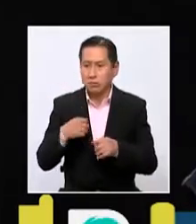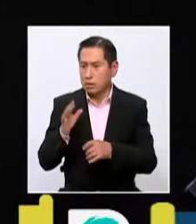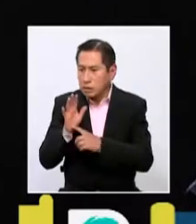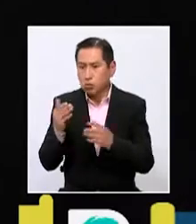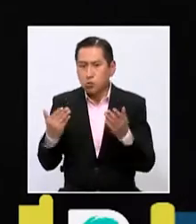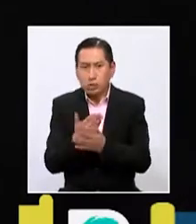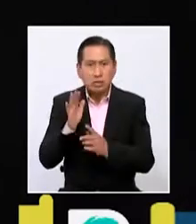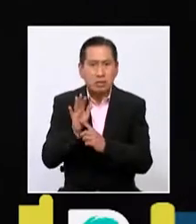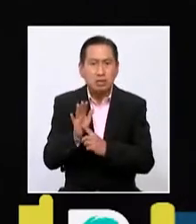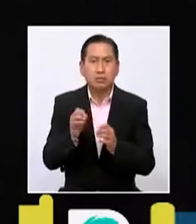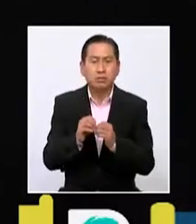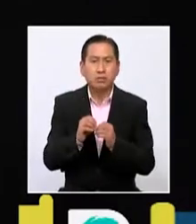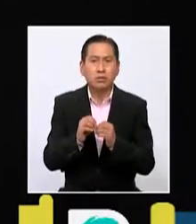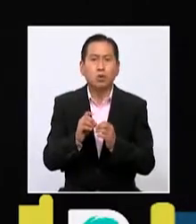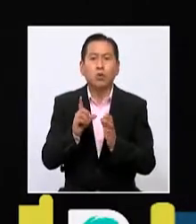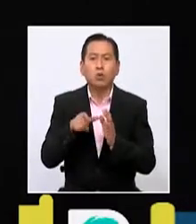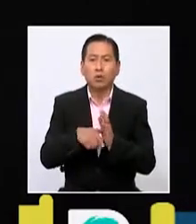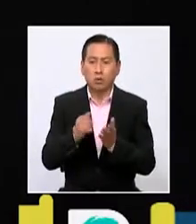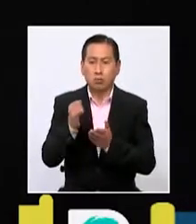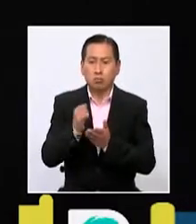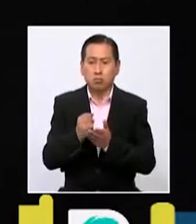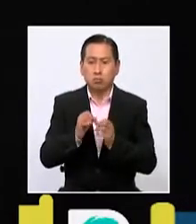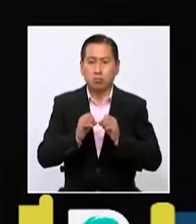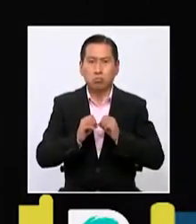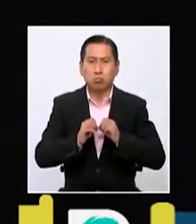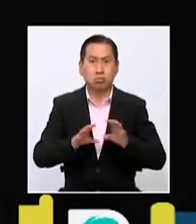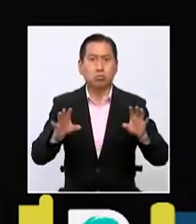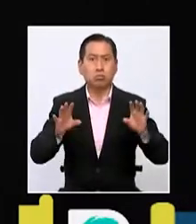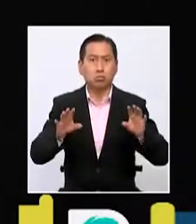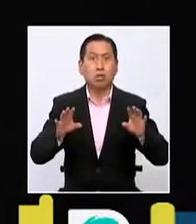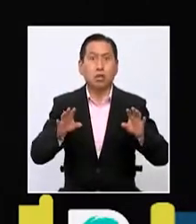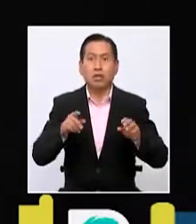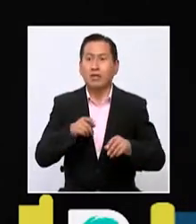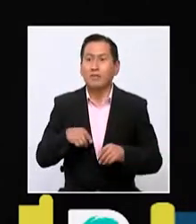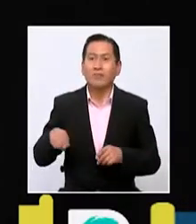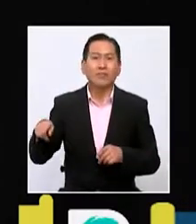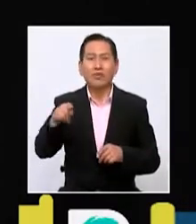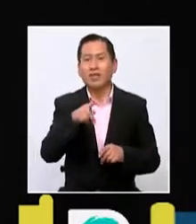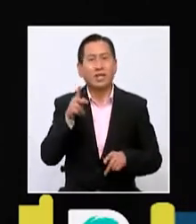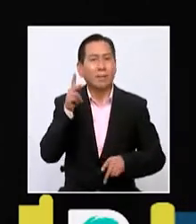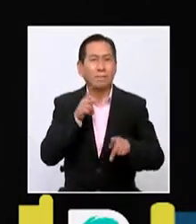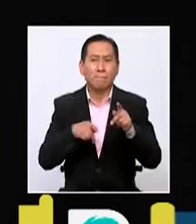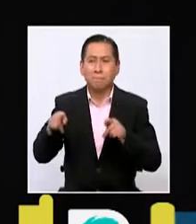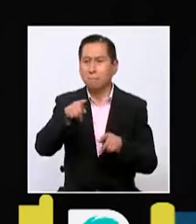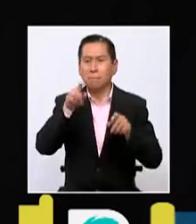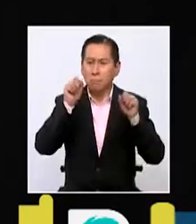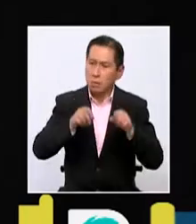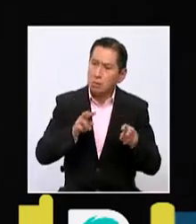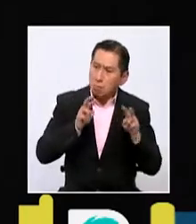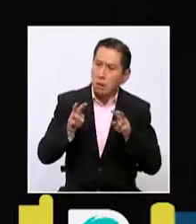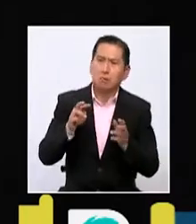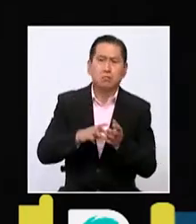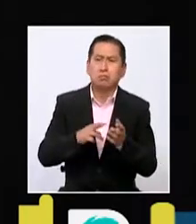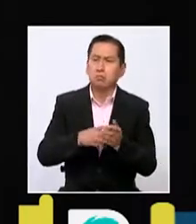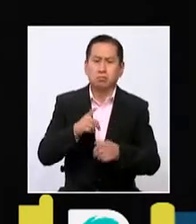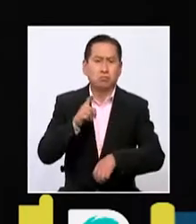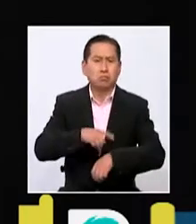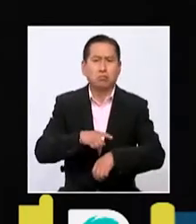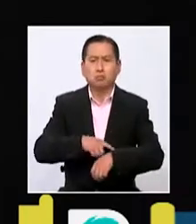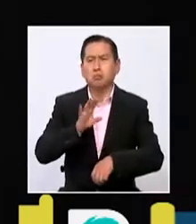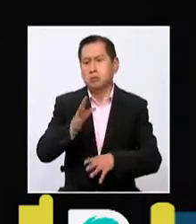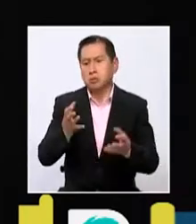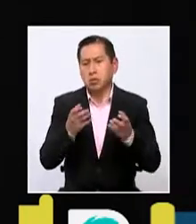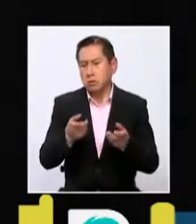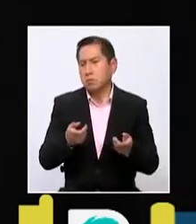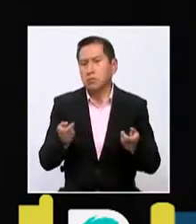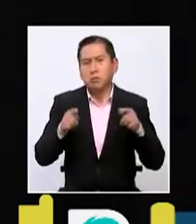ahora que aparecieron los medios digitales, en donde las personas pueden ver a la hora que quieran,